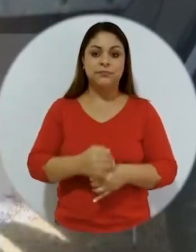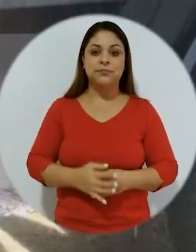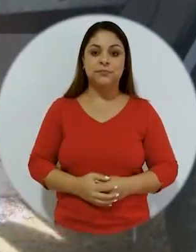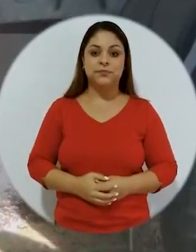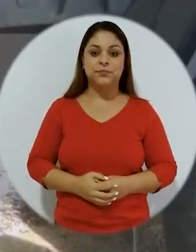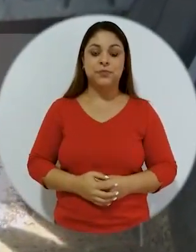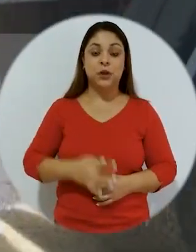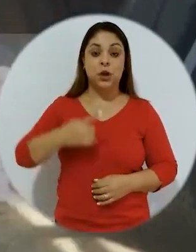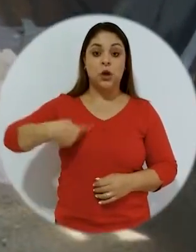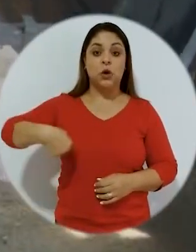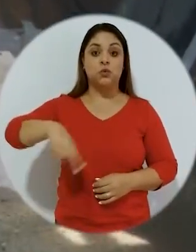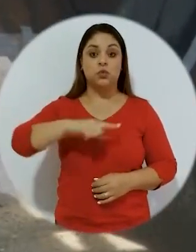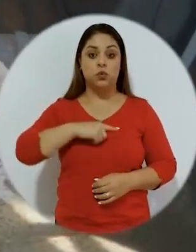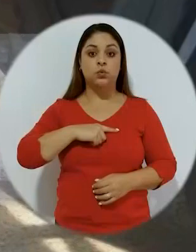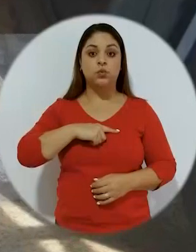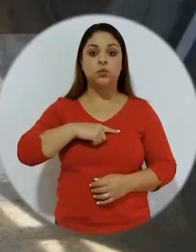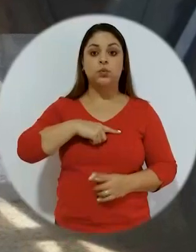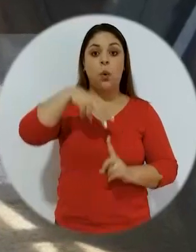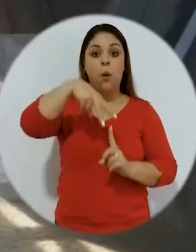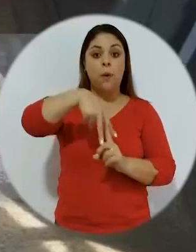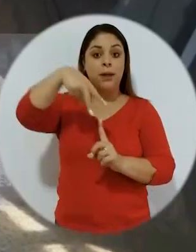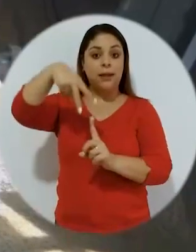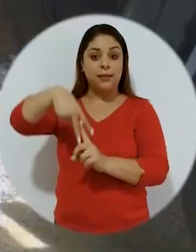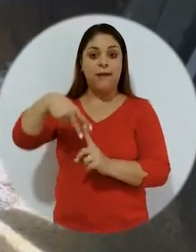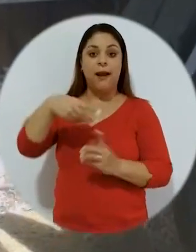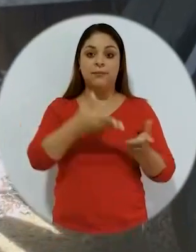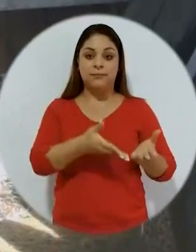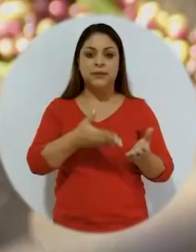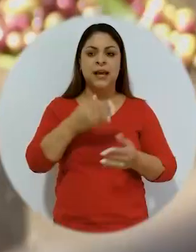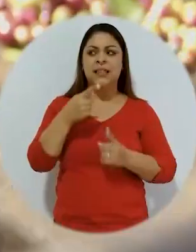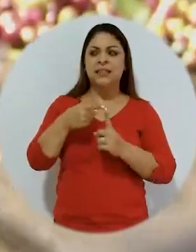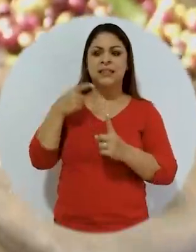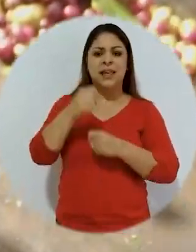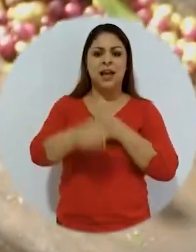internacional. Nosotros en la cooperativa,